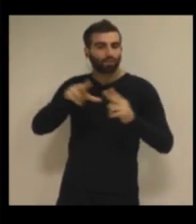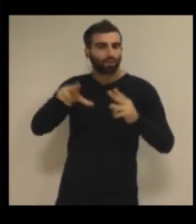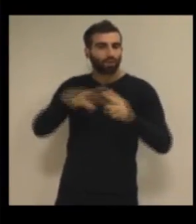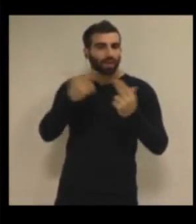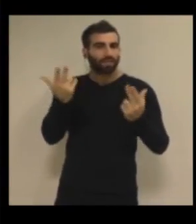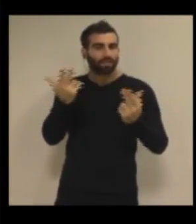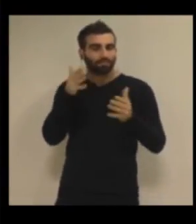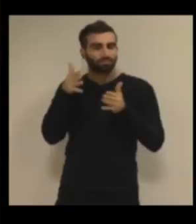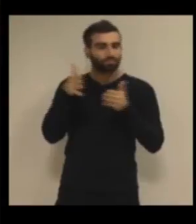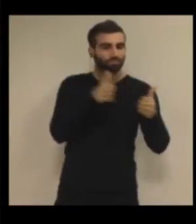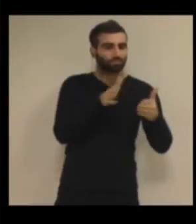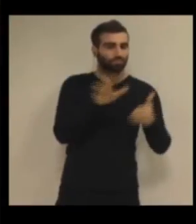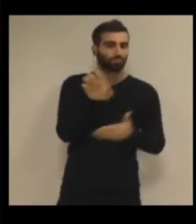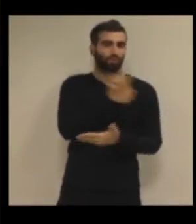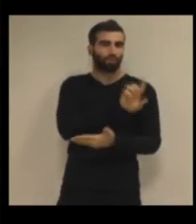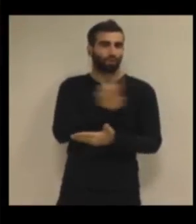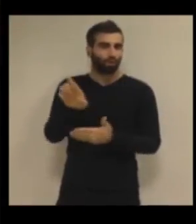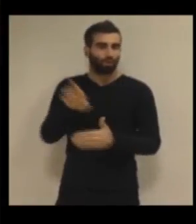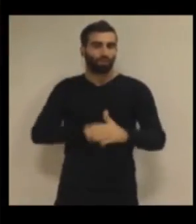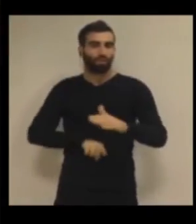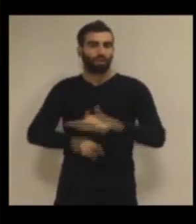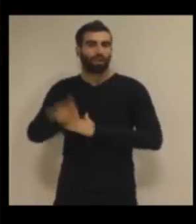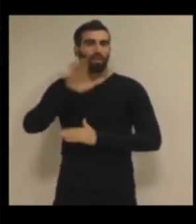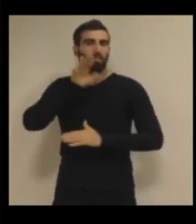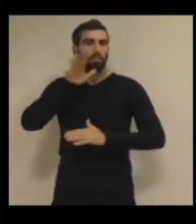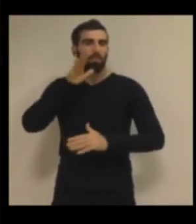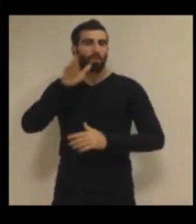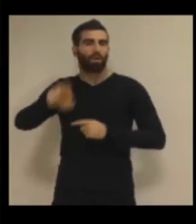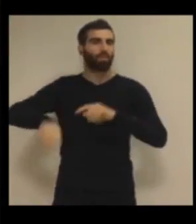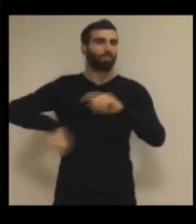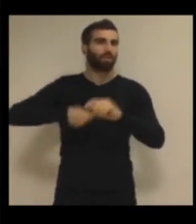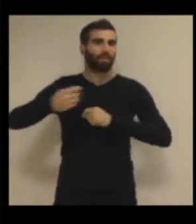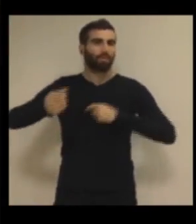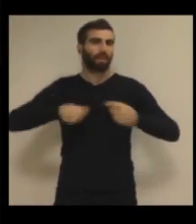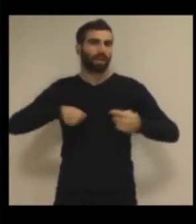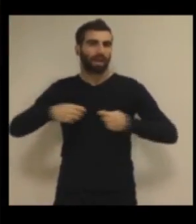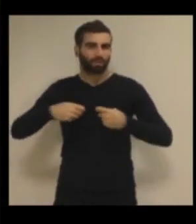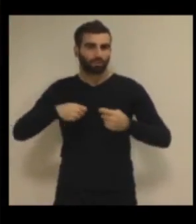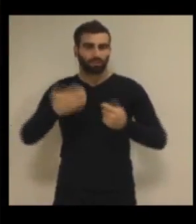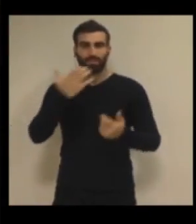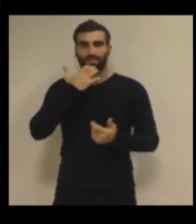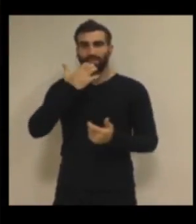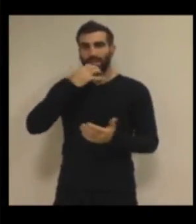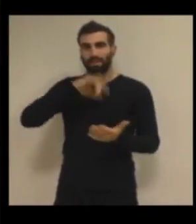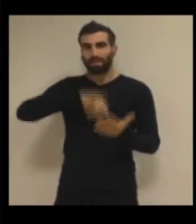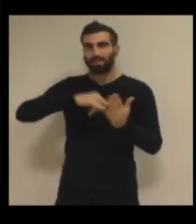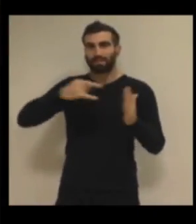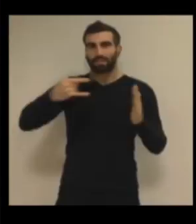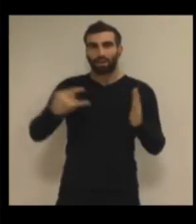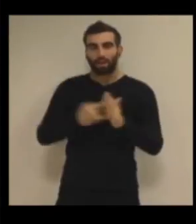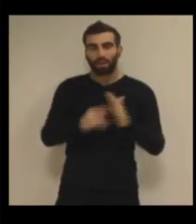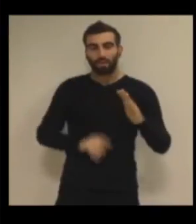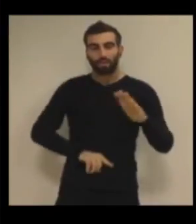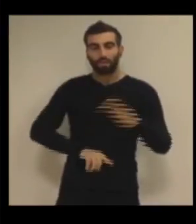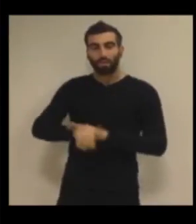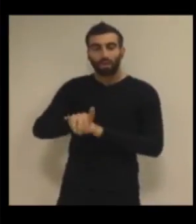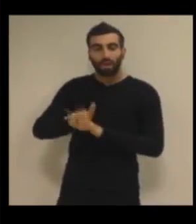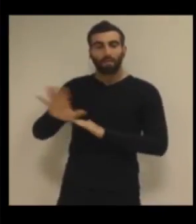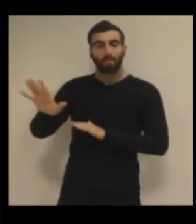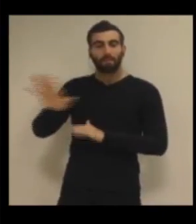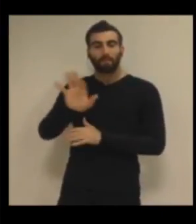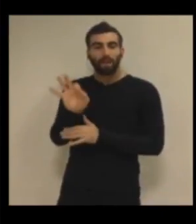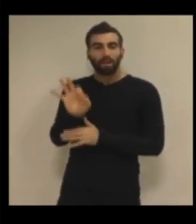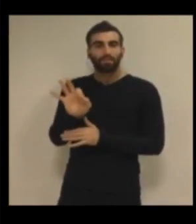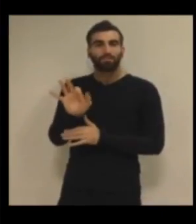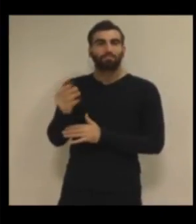enfoque puro de mercado, ¿no? Entonces, si resulta que la tecnología evoluciona pero es incompatible hacia atrás, pues